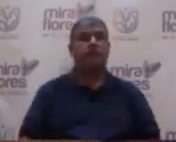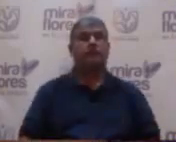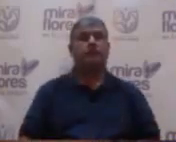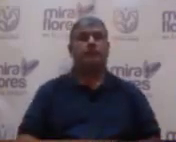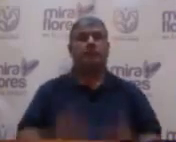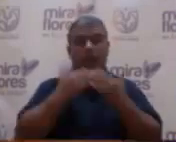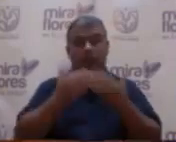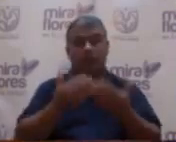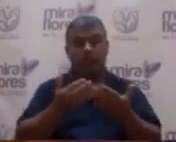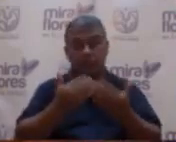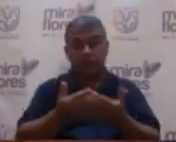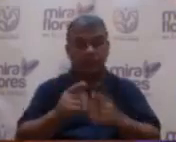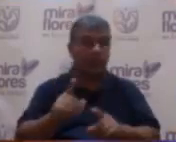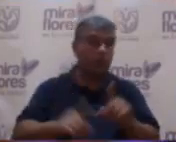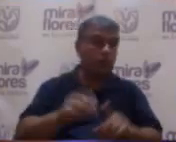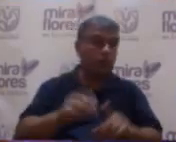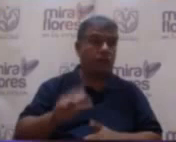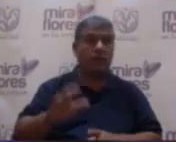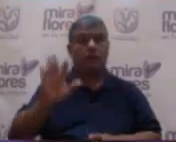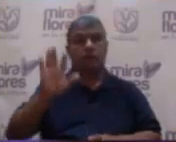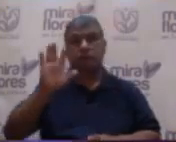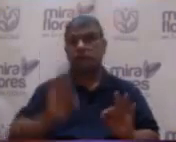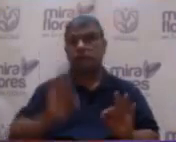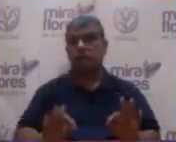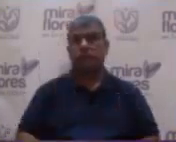Muy bien, muchas gracias. ¿Alguna otra intervención?